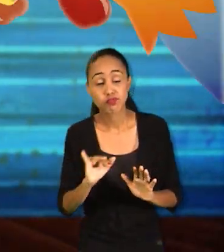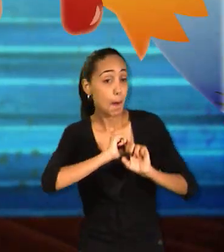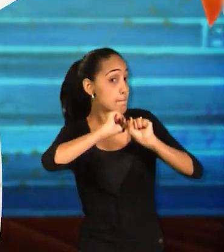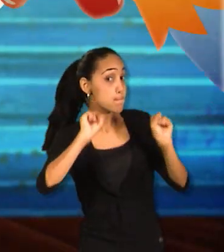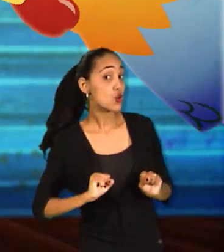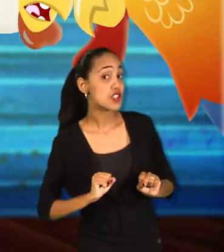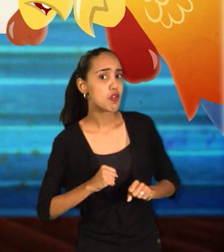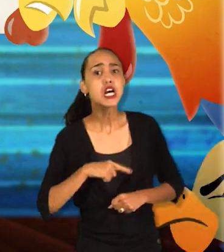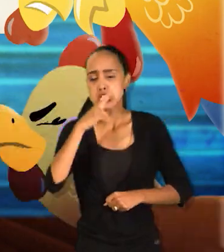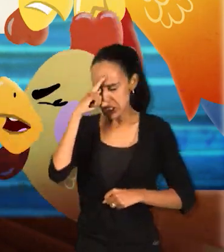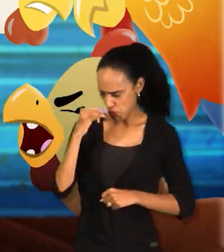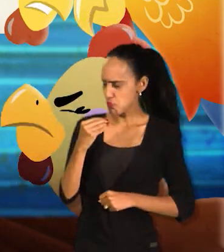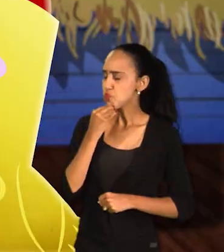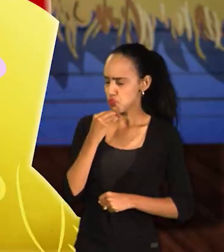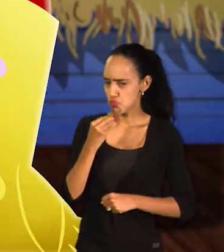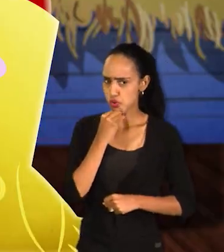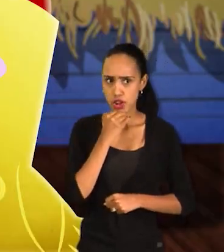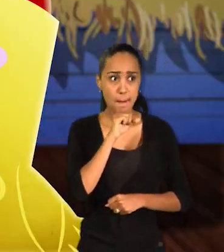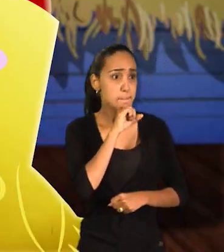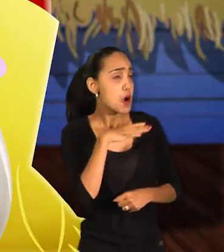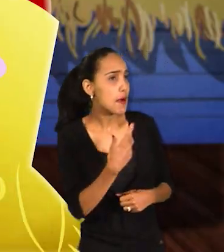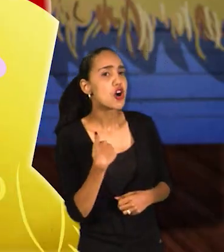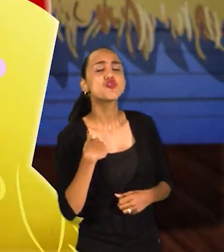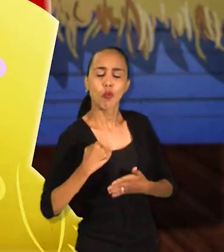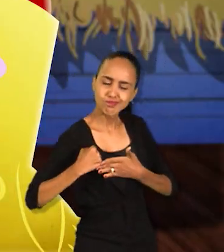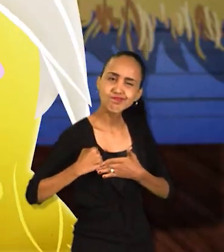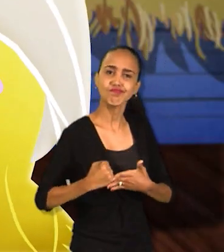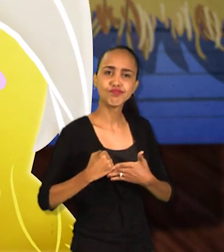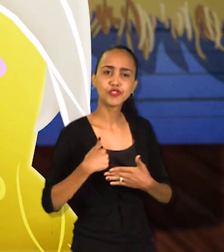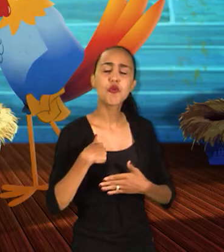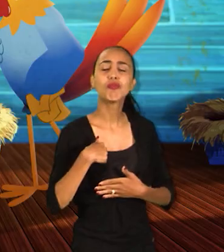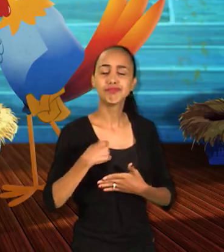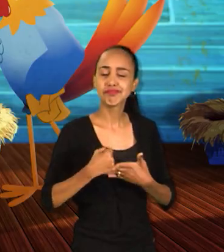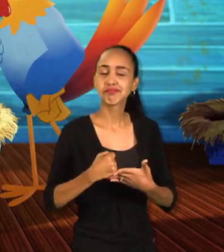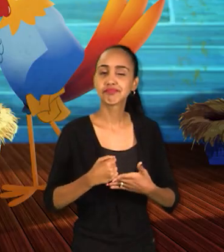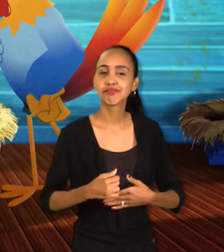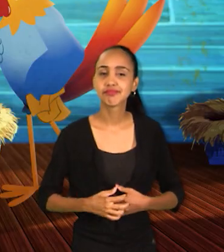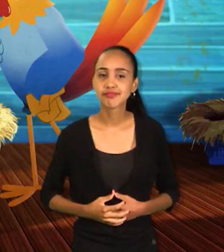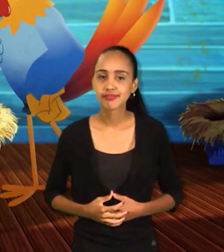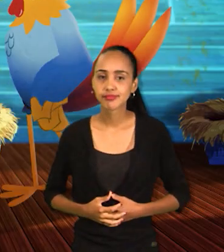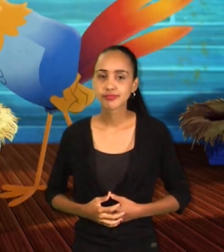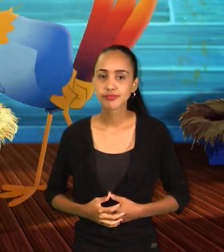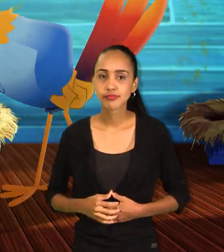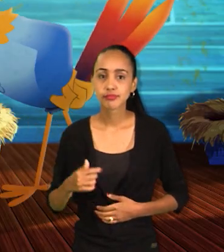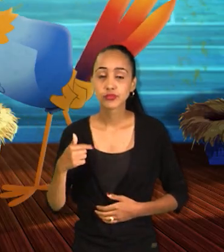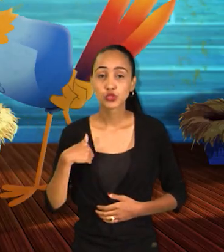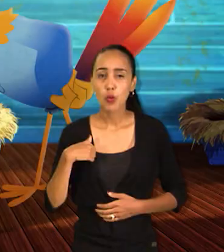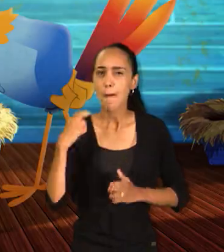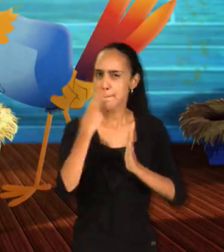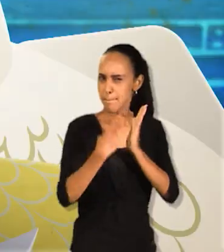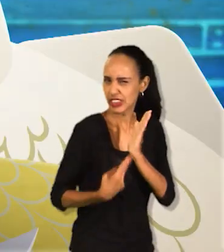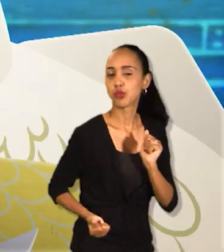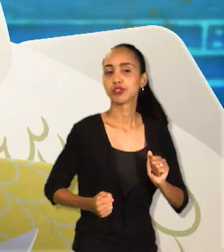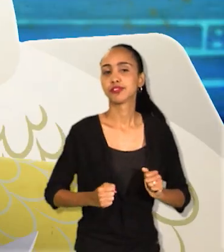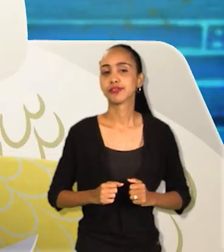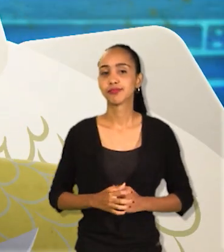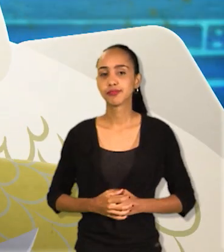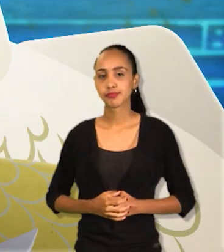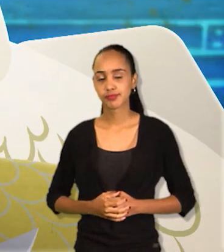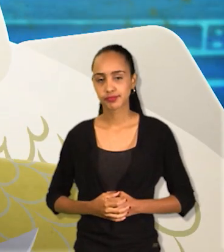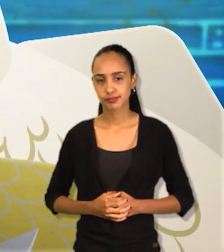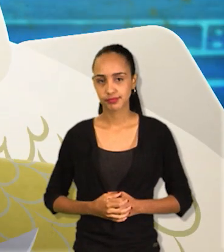¡Imposible! ¡Posible! ¡Mamá! ¡Cuentas con mi voto, Albertico! ¡Será cantor! ¡Pintor!